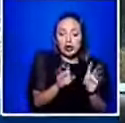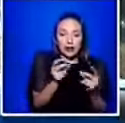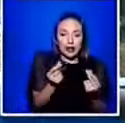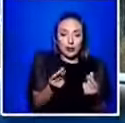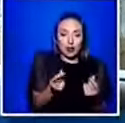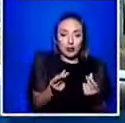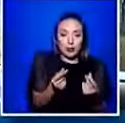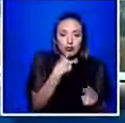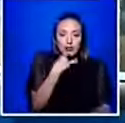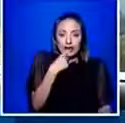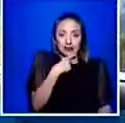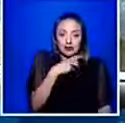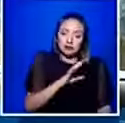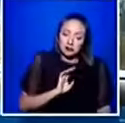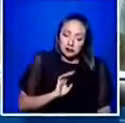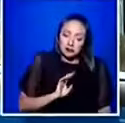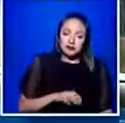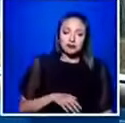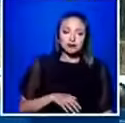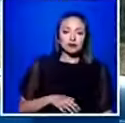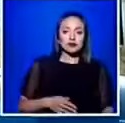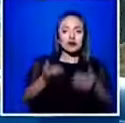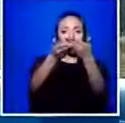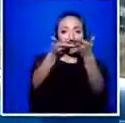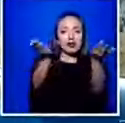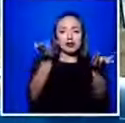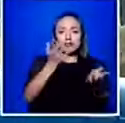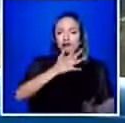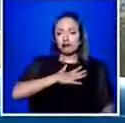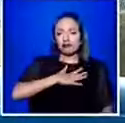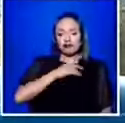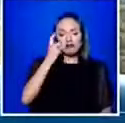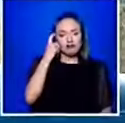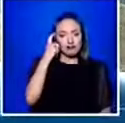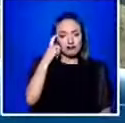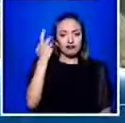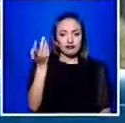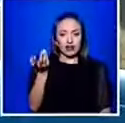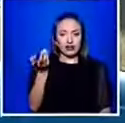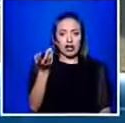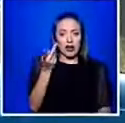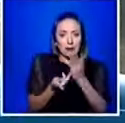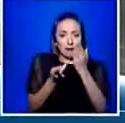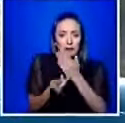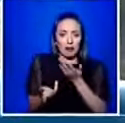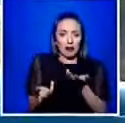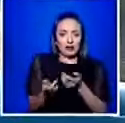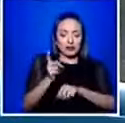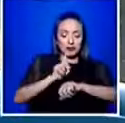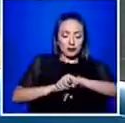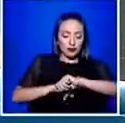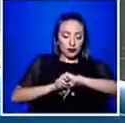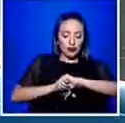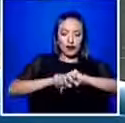presurosa, por favor, estas imágenes nos dejan para la reflexión. Les dejamos con estas imágenes cuando son